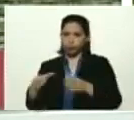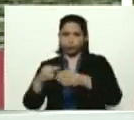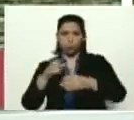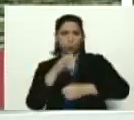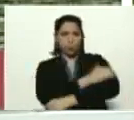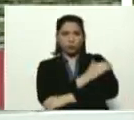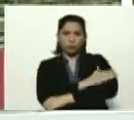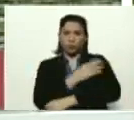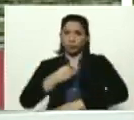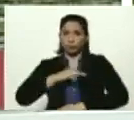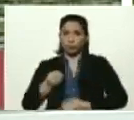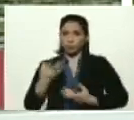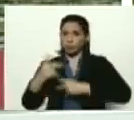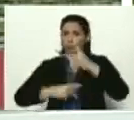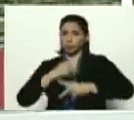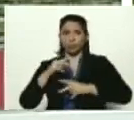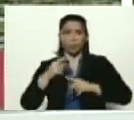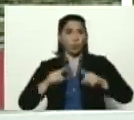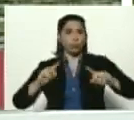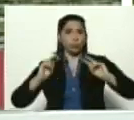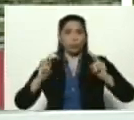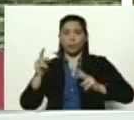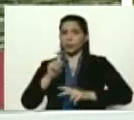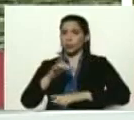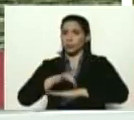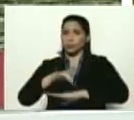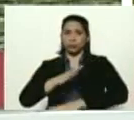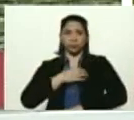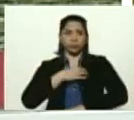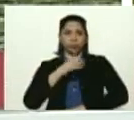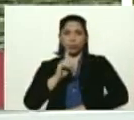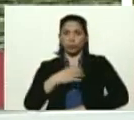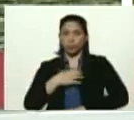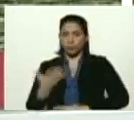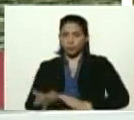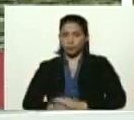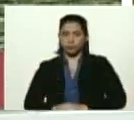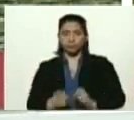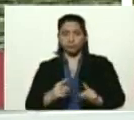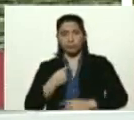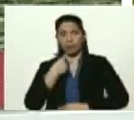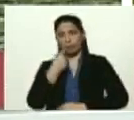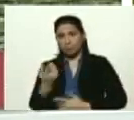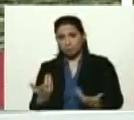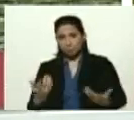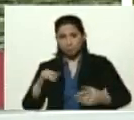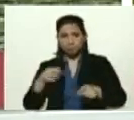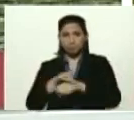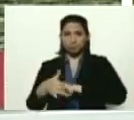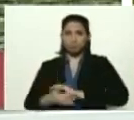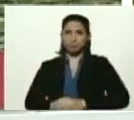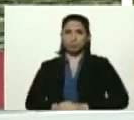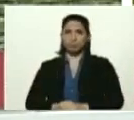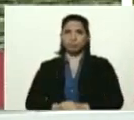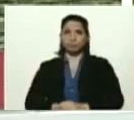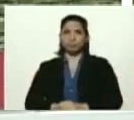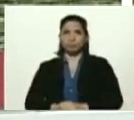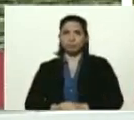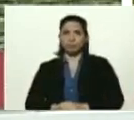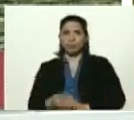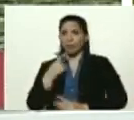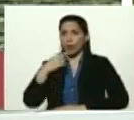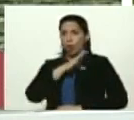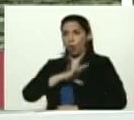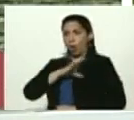estamos en ese proceso, ese es otro tema, no lo voy a tocar hoy aquí. Y yo le dije, Jorge, le dije a la